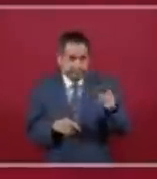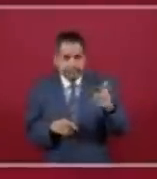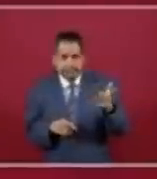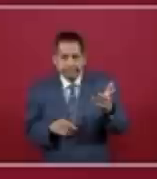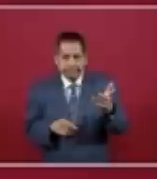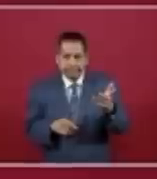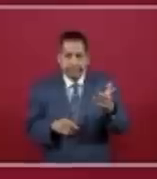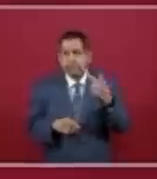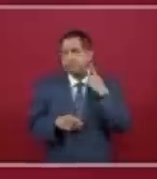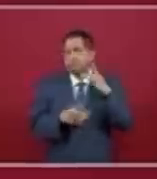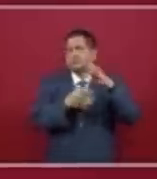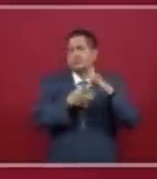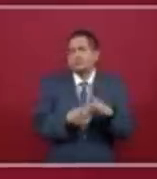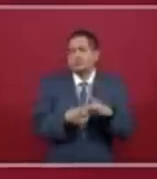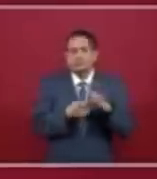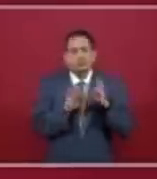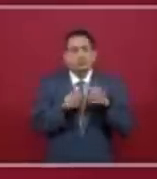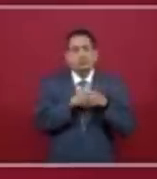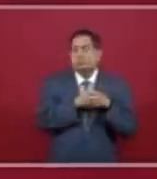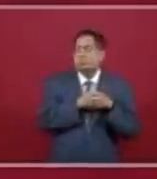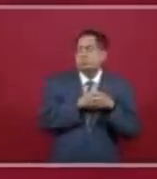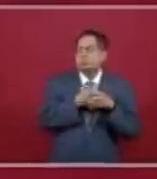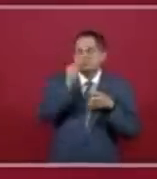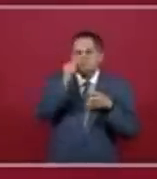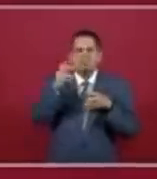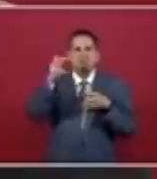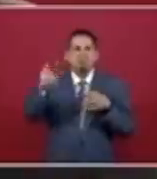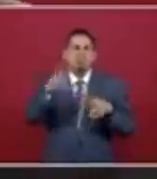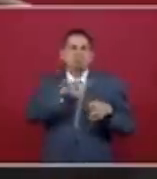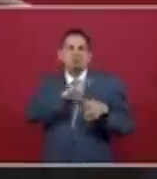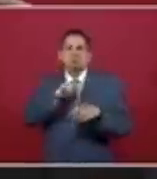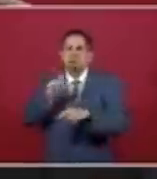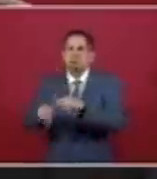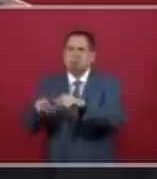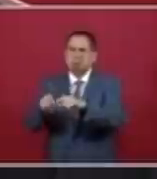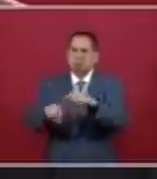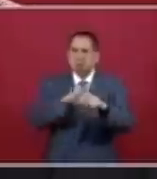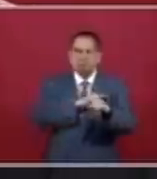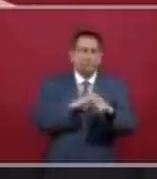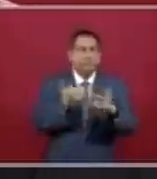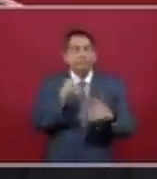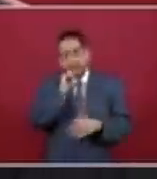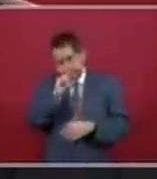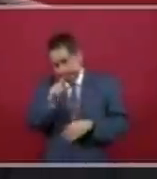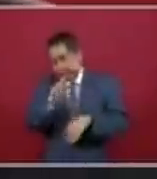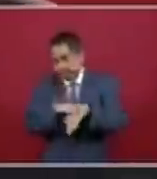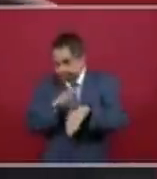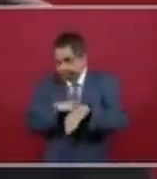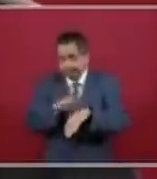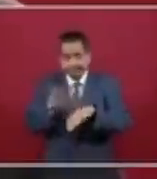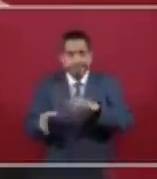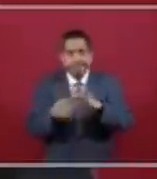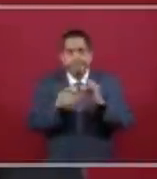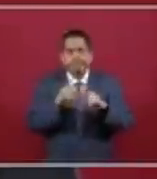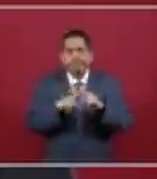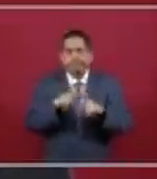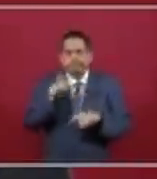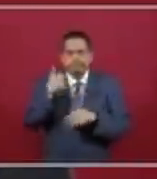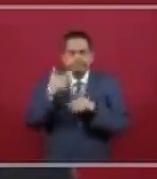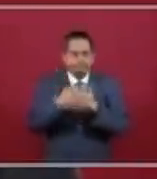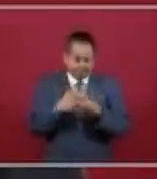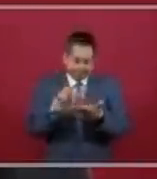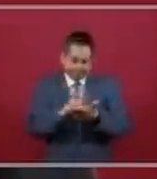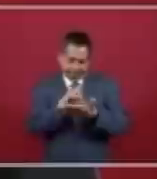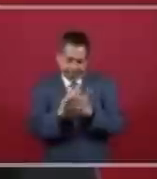a la política de privatizaciones, y por cierto, no está de más que se busque en el